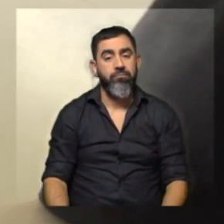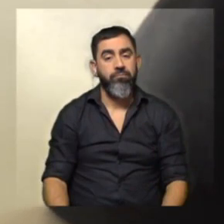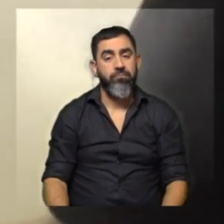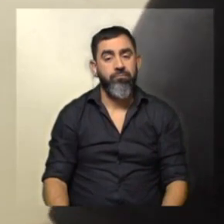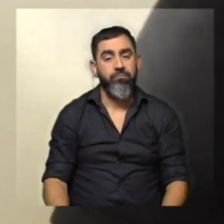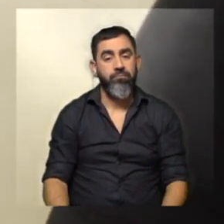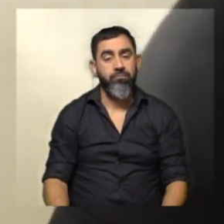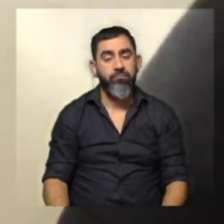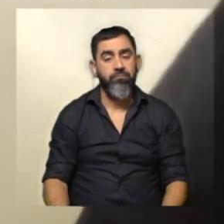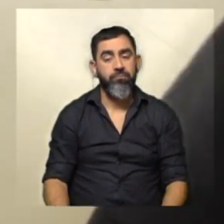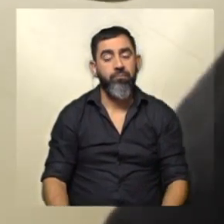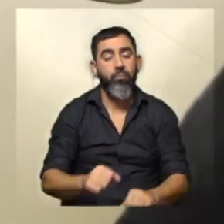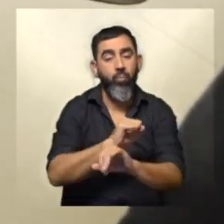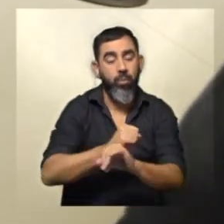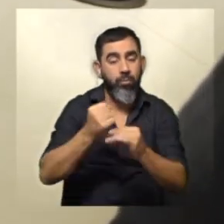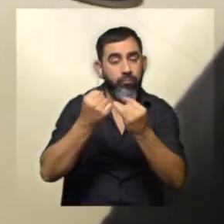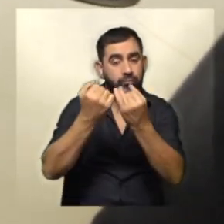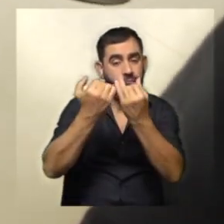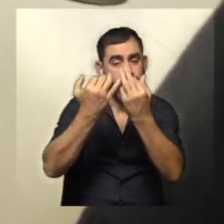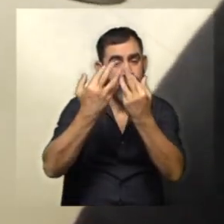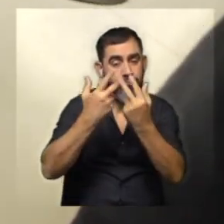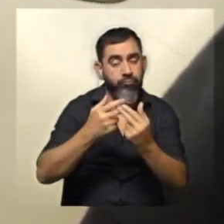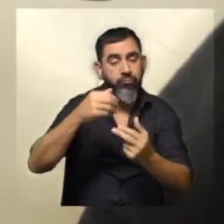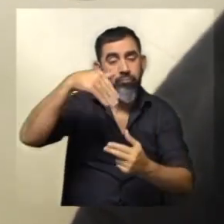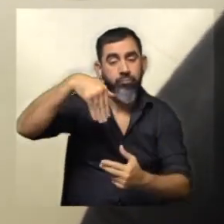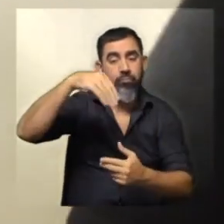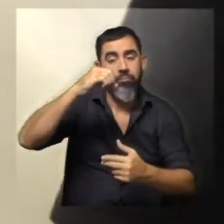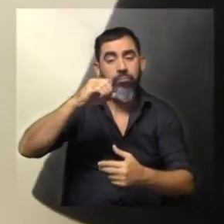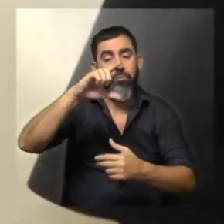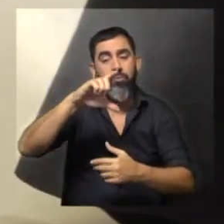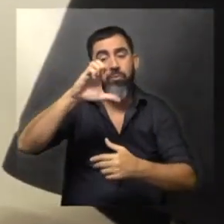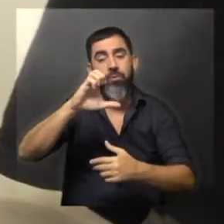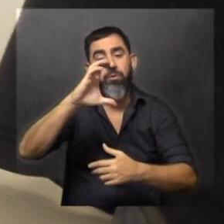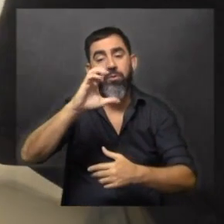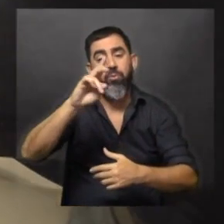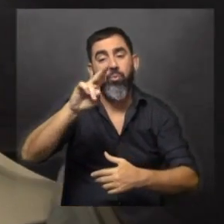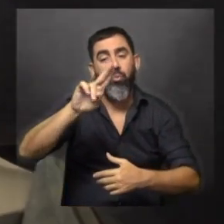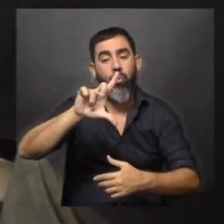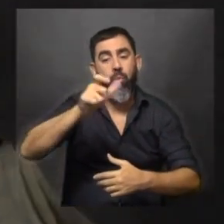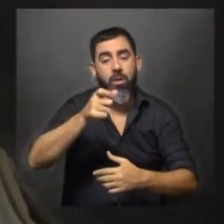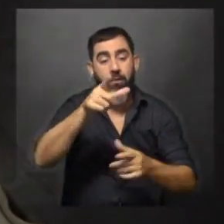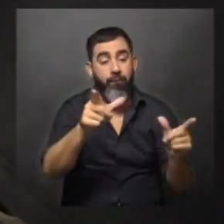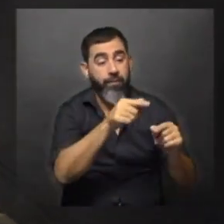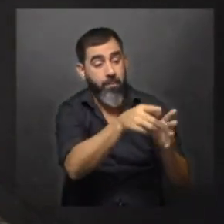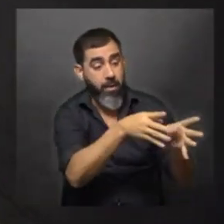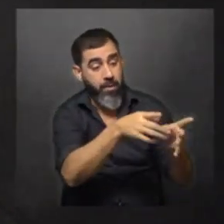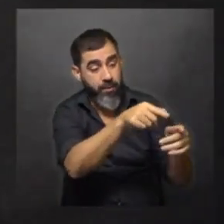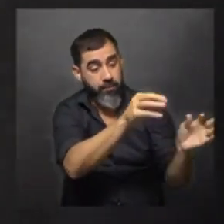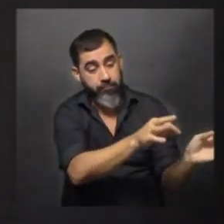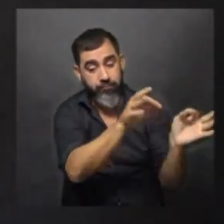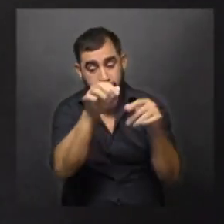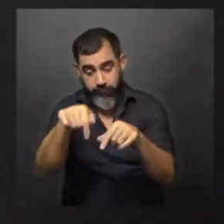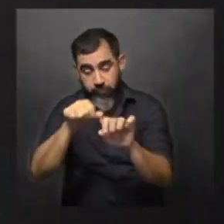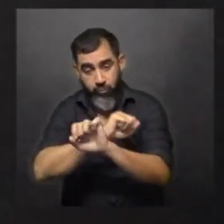digamos, el poder armar la molécula, identificar la molécula de lo que sale del equipo aquel la